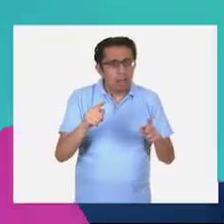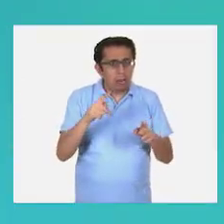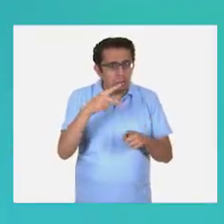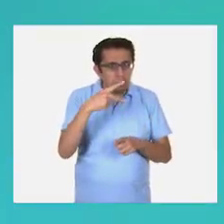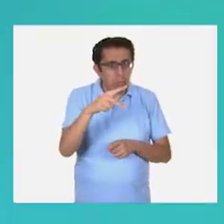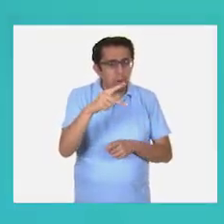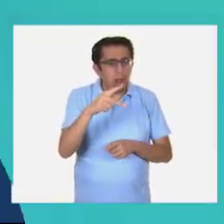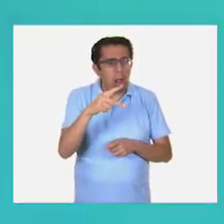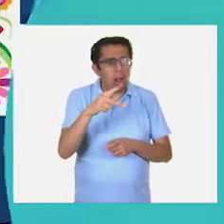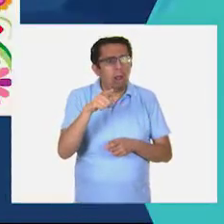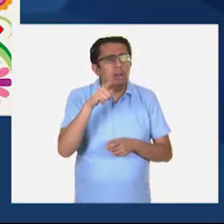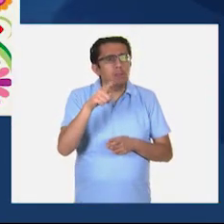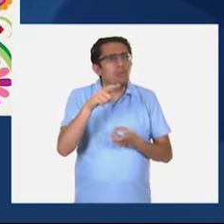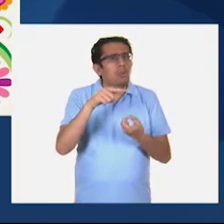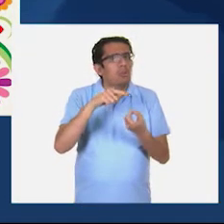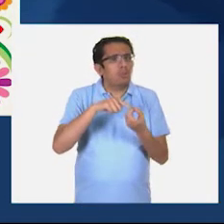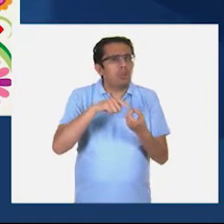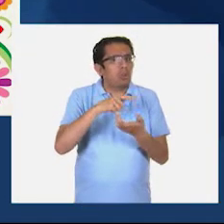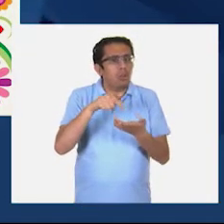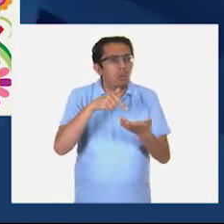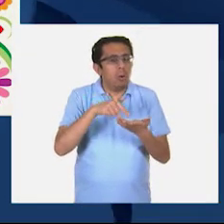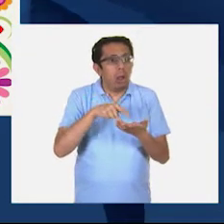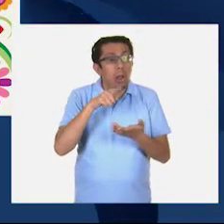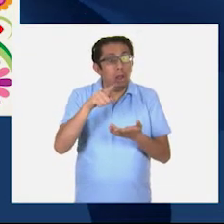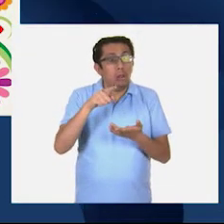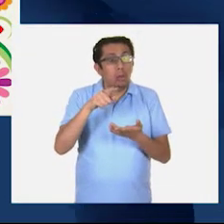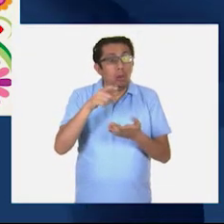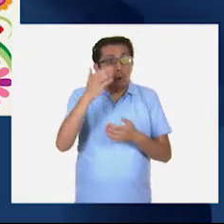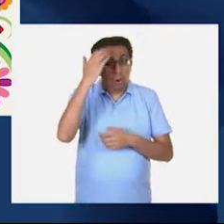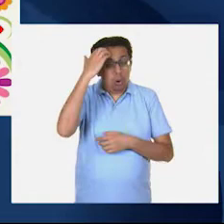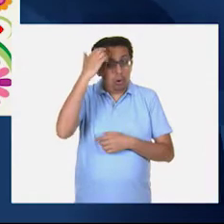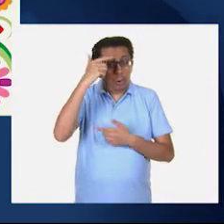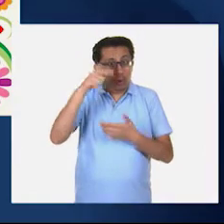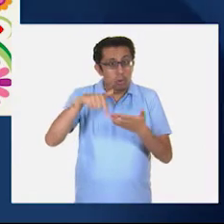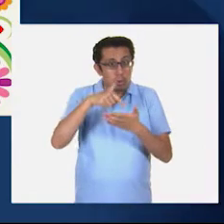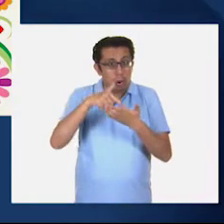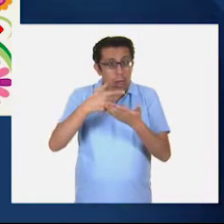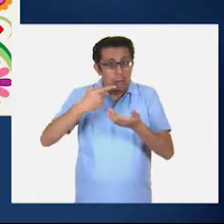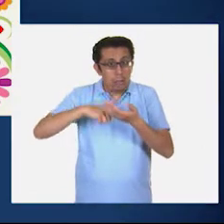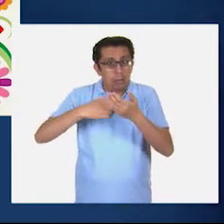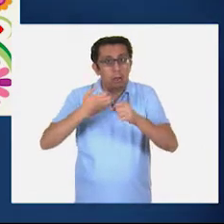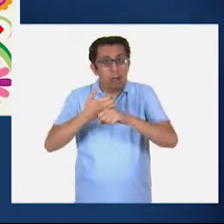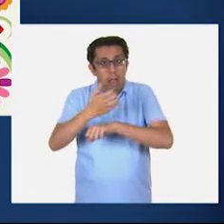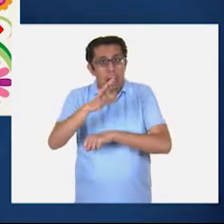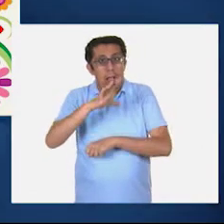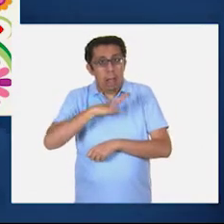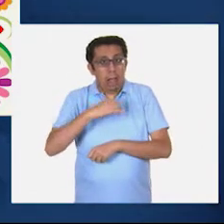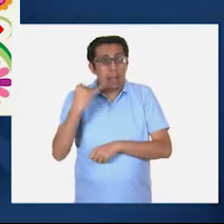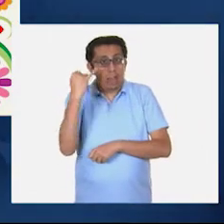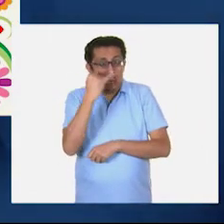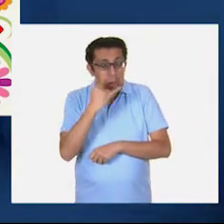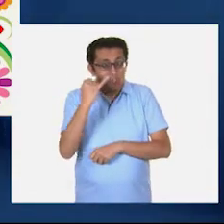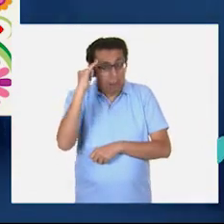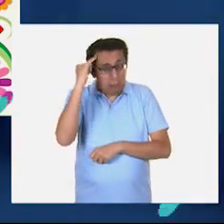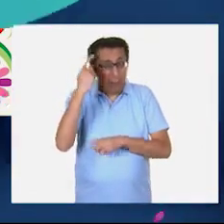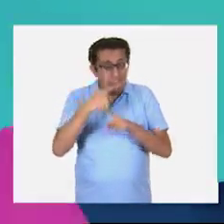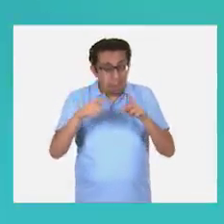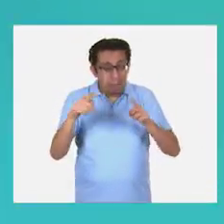dónde? ¿Conoces alguna región de tu estado en donde se hable una lengua indígena diferente a la tuya?